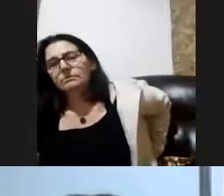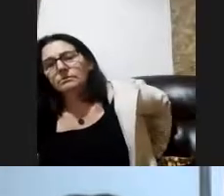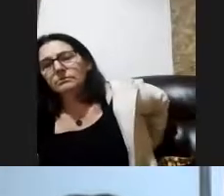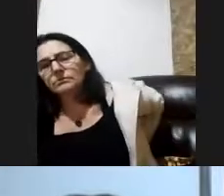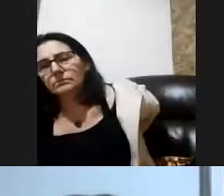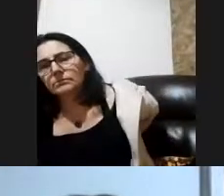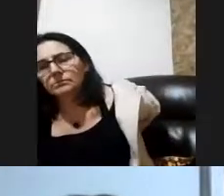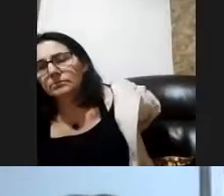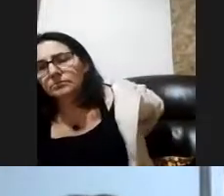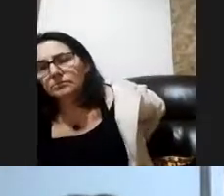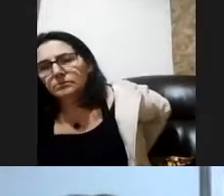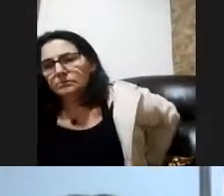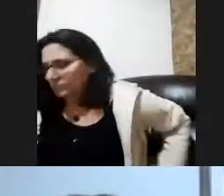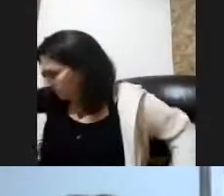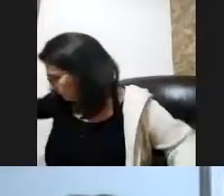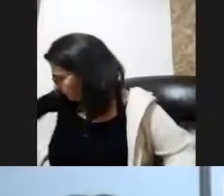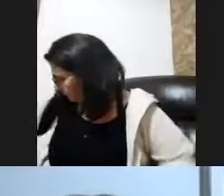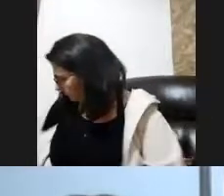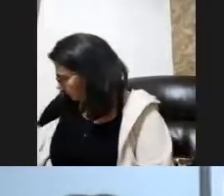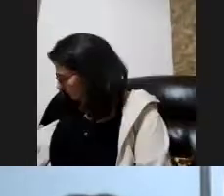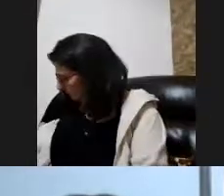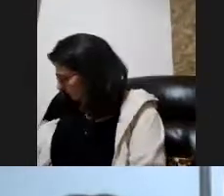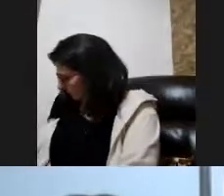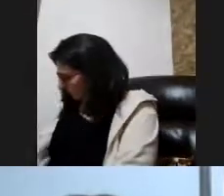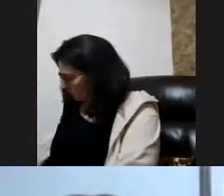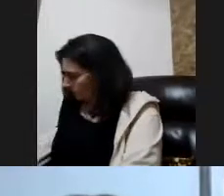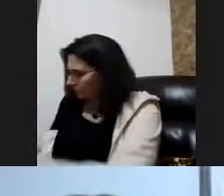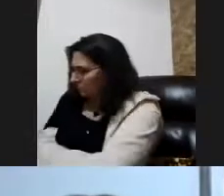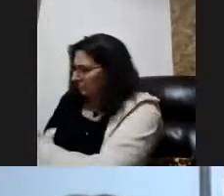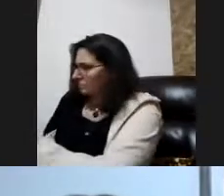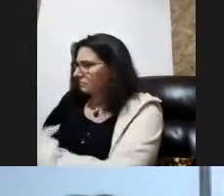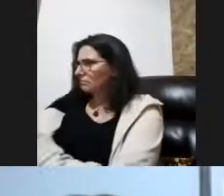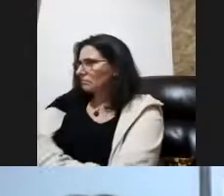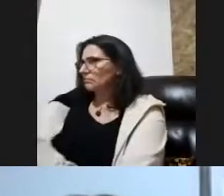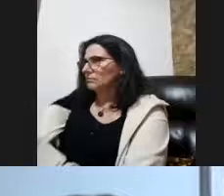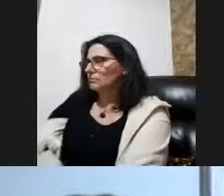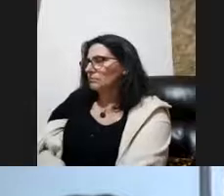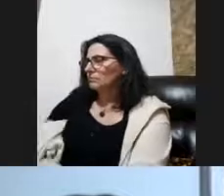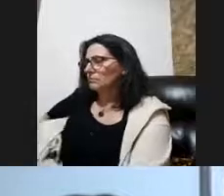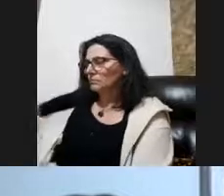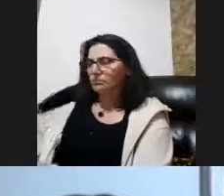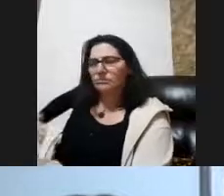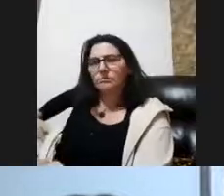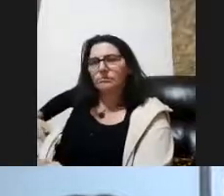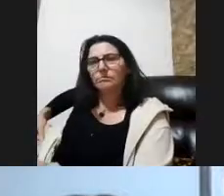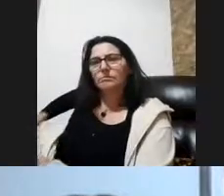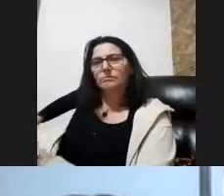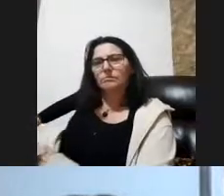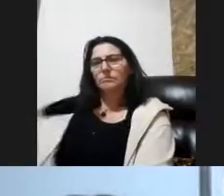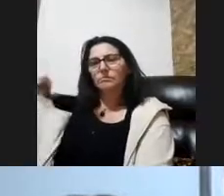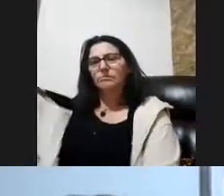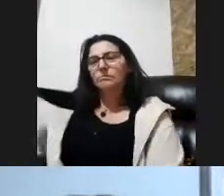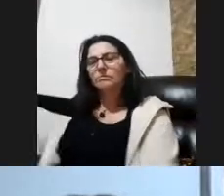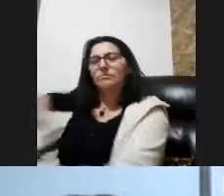ser antivacunas, podemos ser pro vacunas, podemos discutir, podemos decir que no hay evidencia, que sí hay, lo que sea. Ahora, lo que estamos viviendo